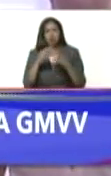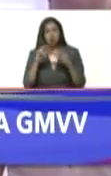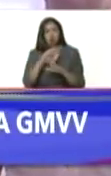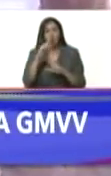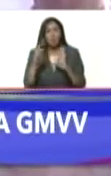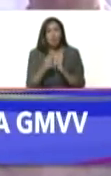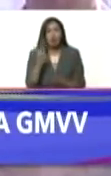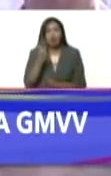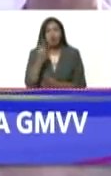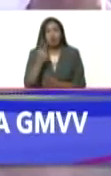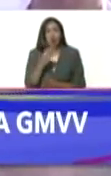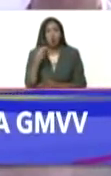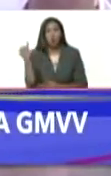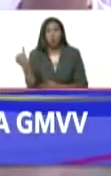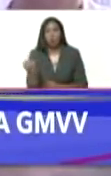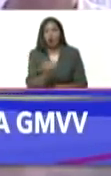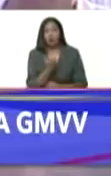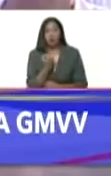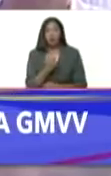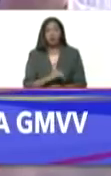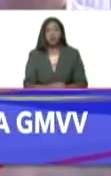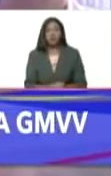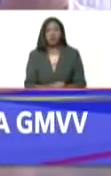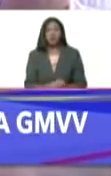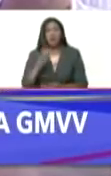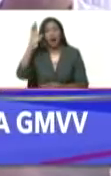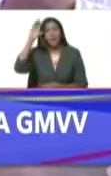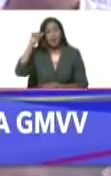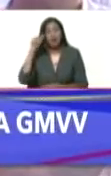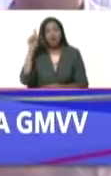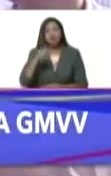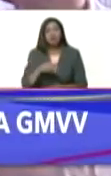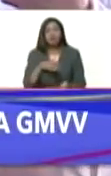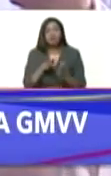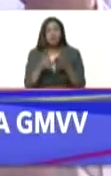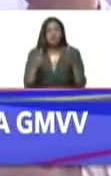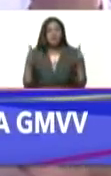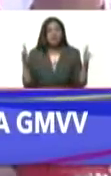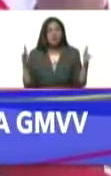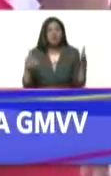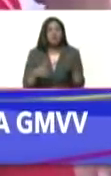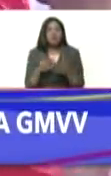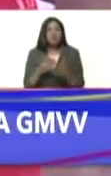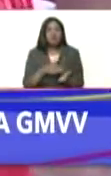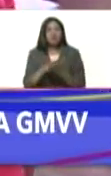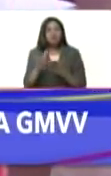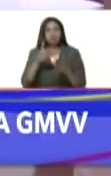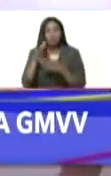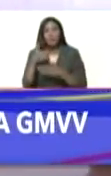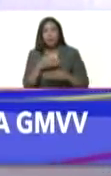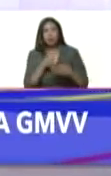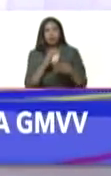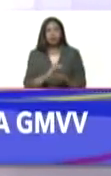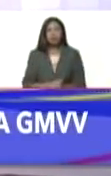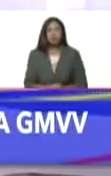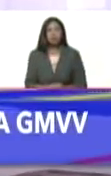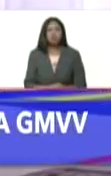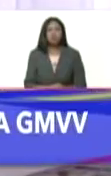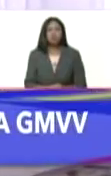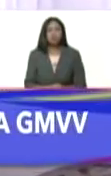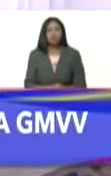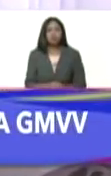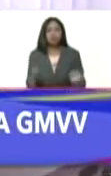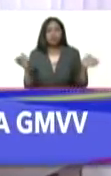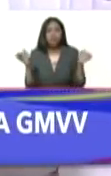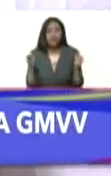dos habitaciones, dos baños, una sala grande, amplia, bonita para compartir. Aquí una pequeña